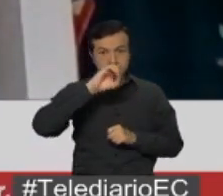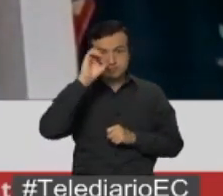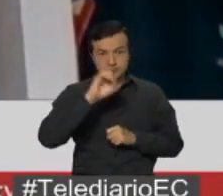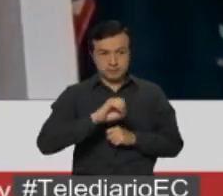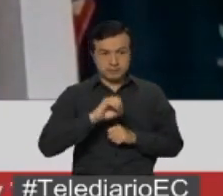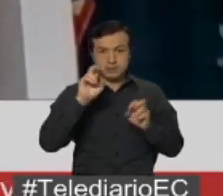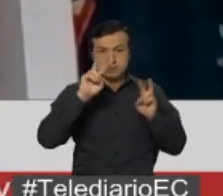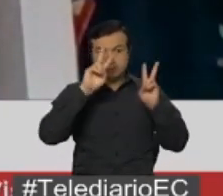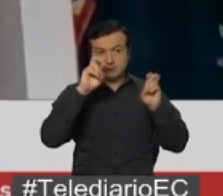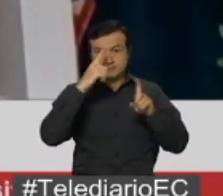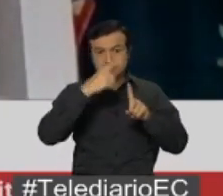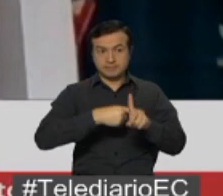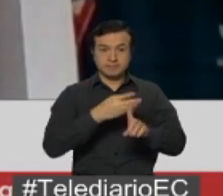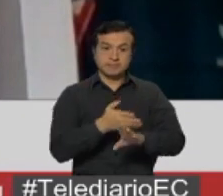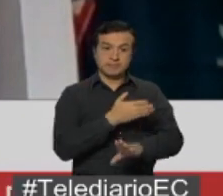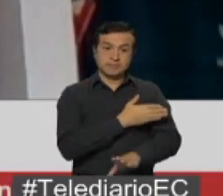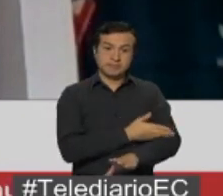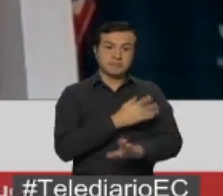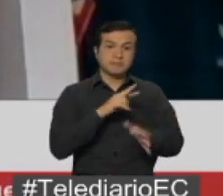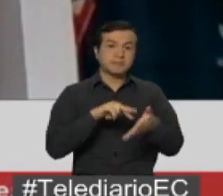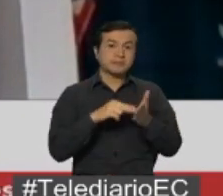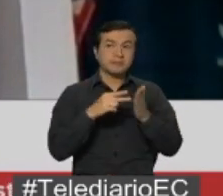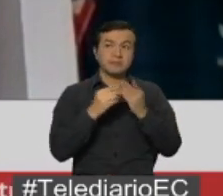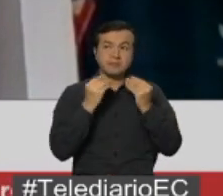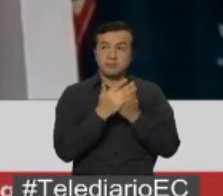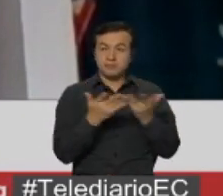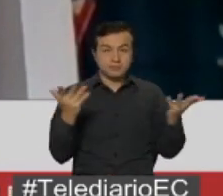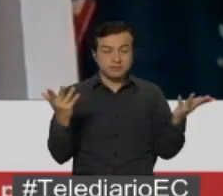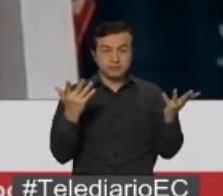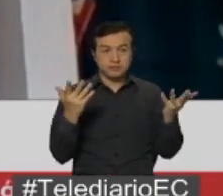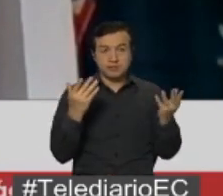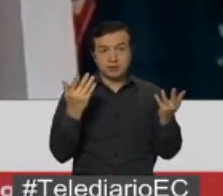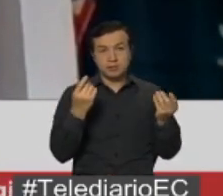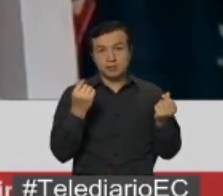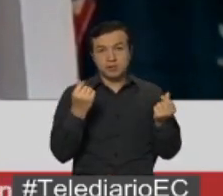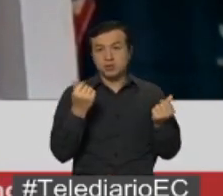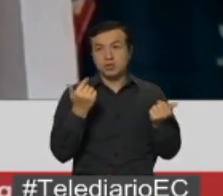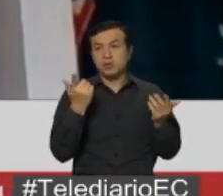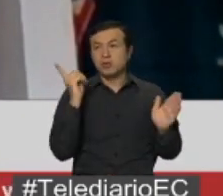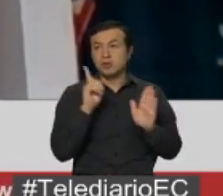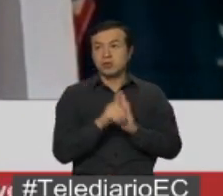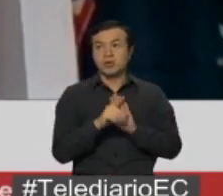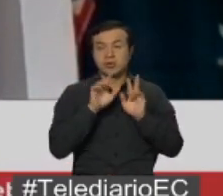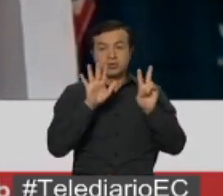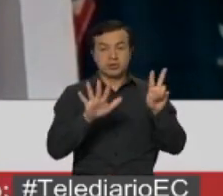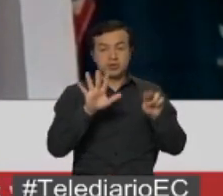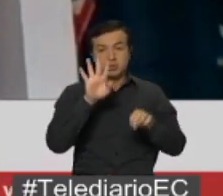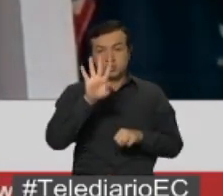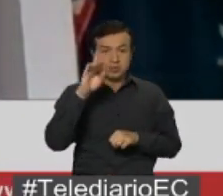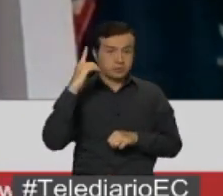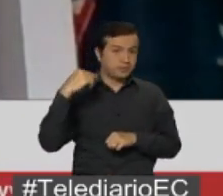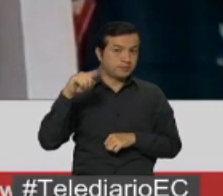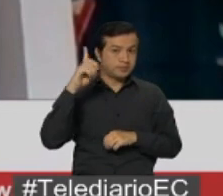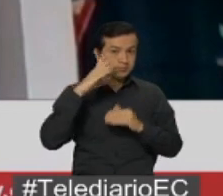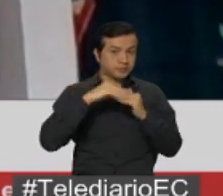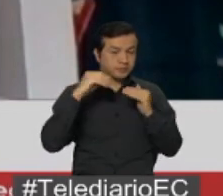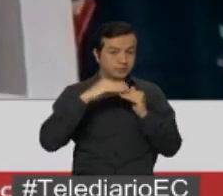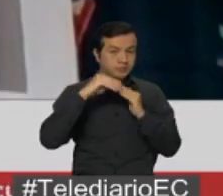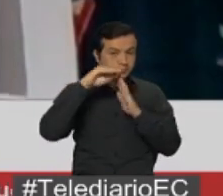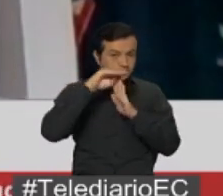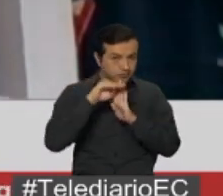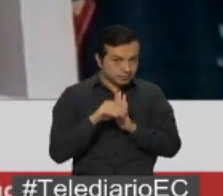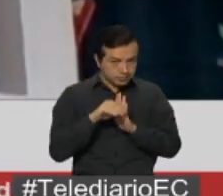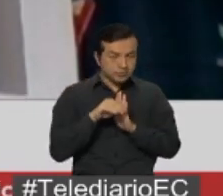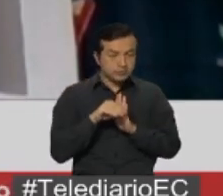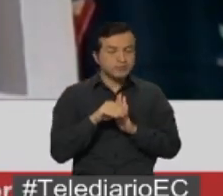respecto del mes anterior cuando felipe que hay una disminución del saldo de depósitos de 74 millones de dólares de